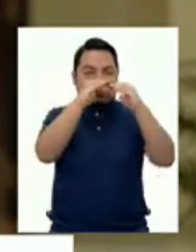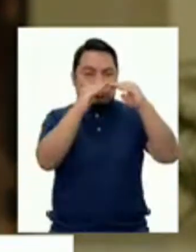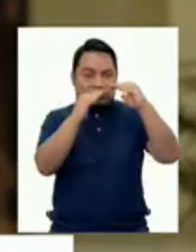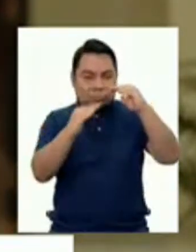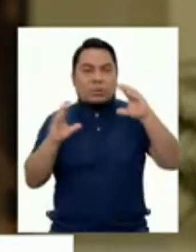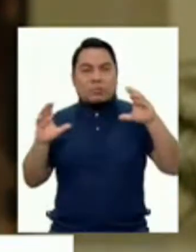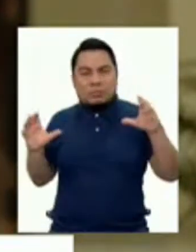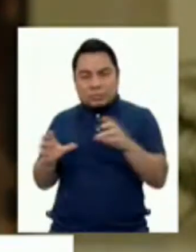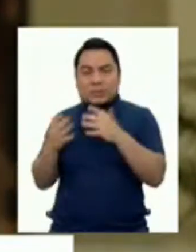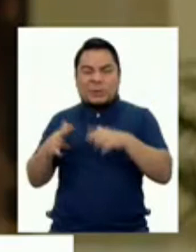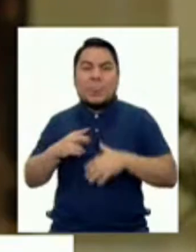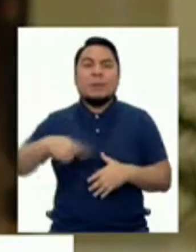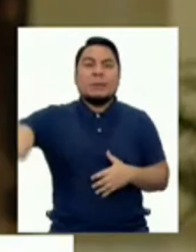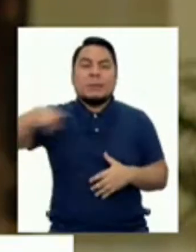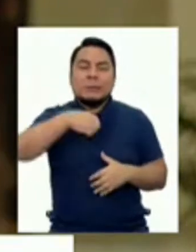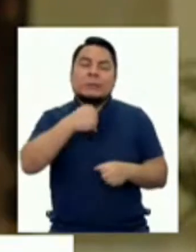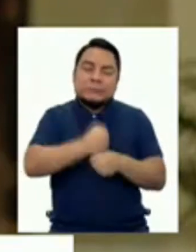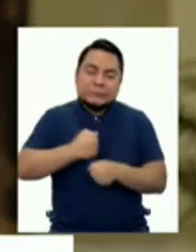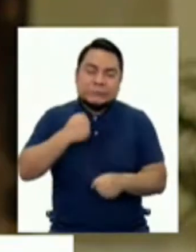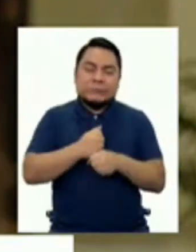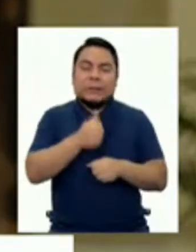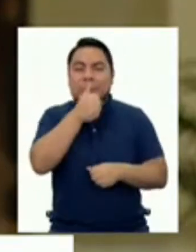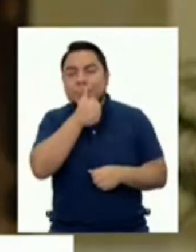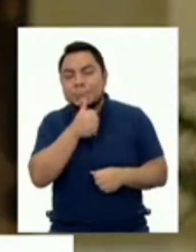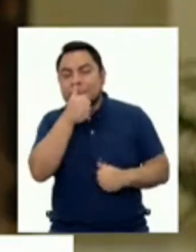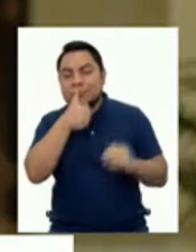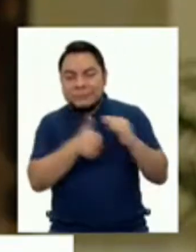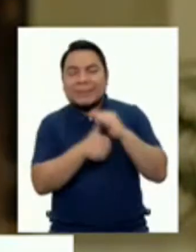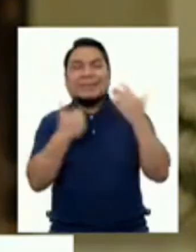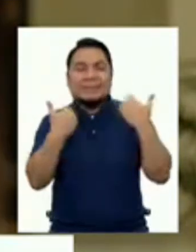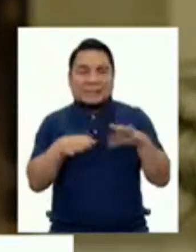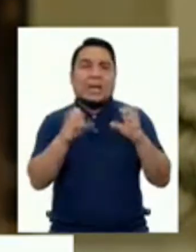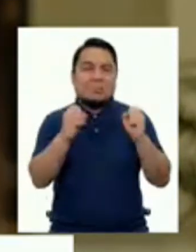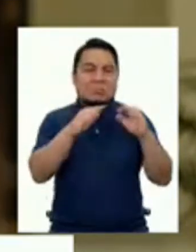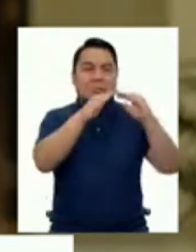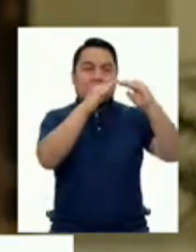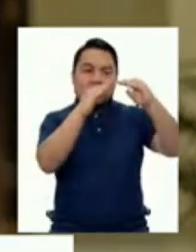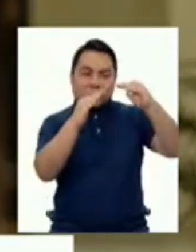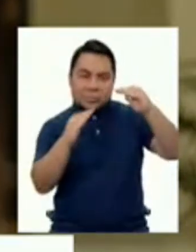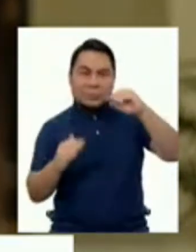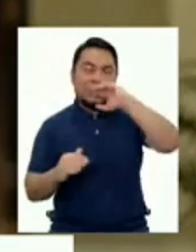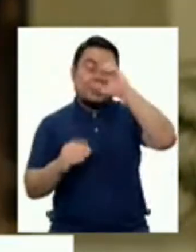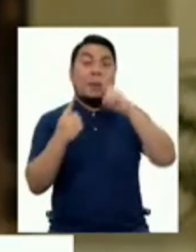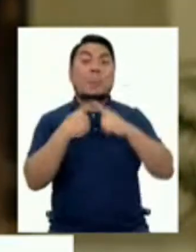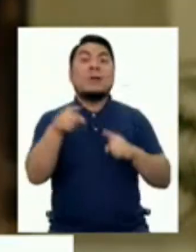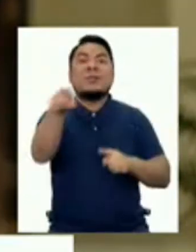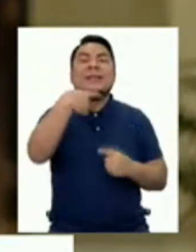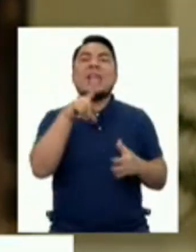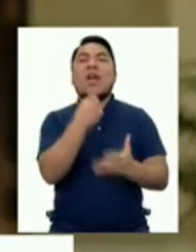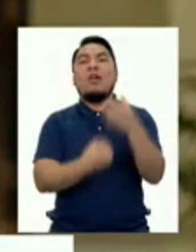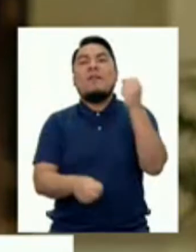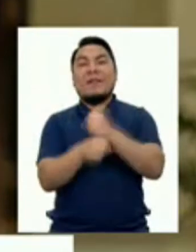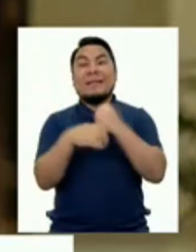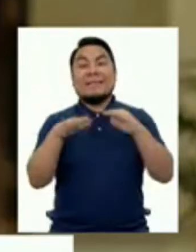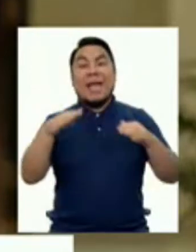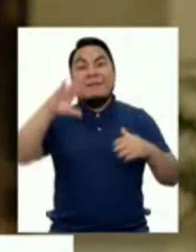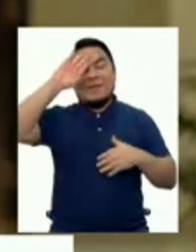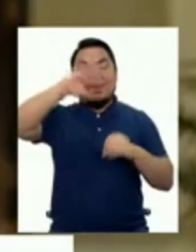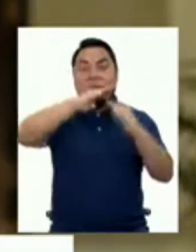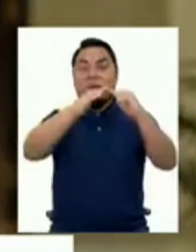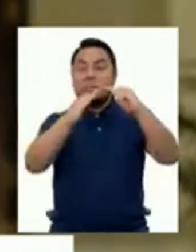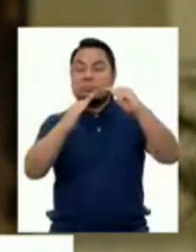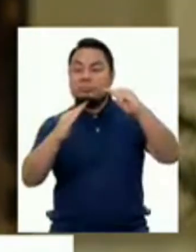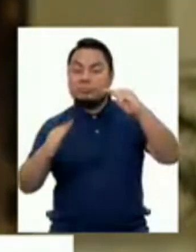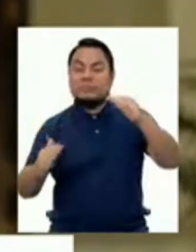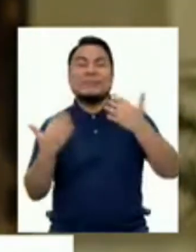los peruanos ha cumplido su objetivo. Pero no podemos ahora confiarnos y luego